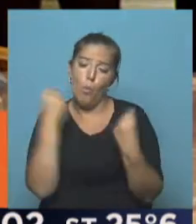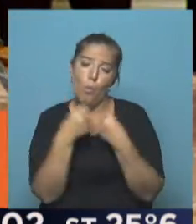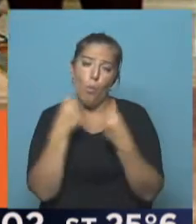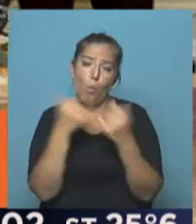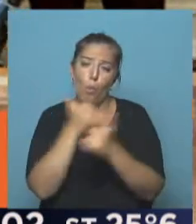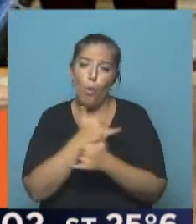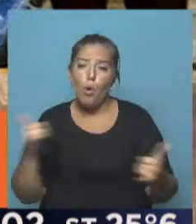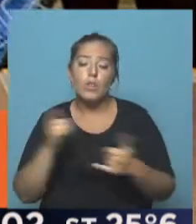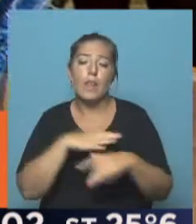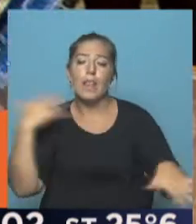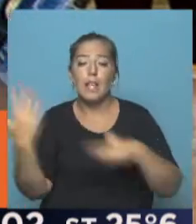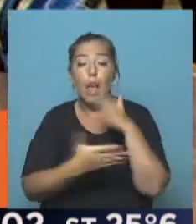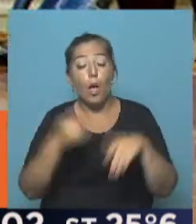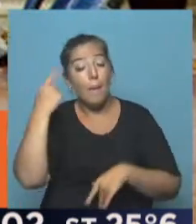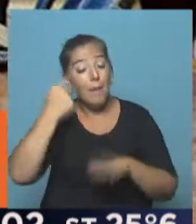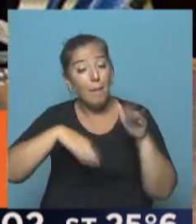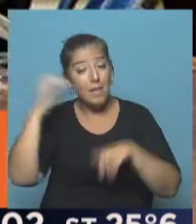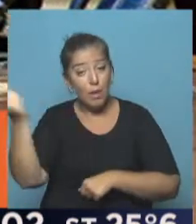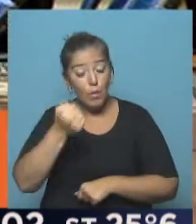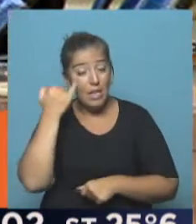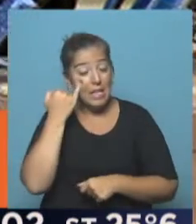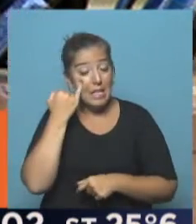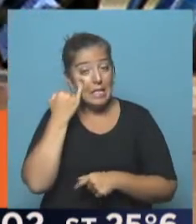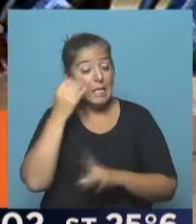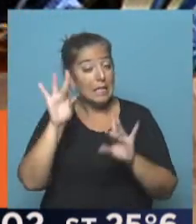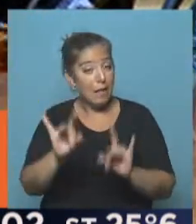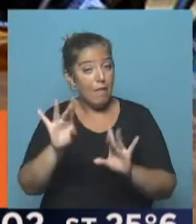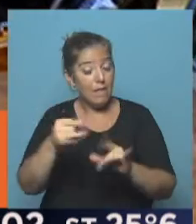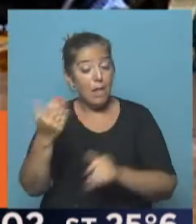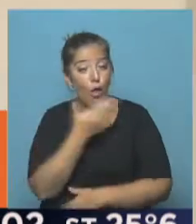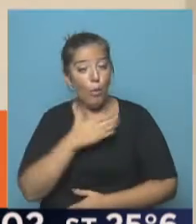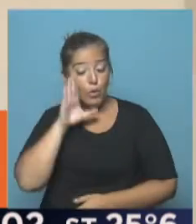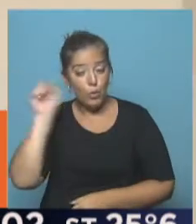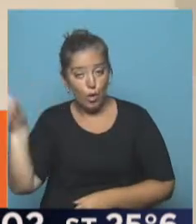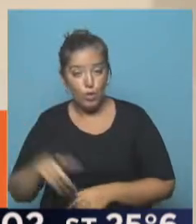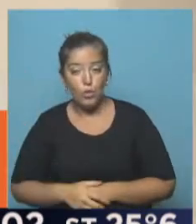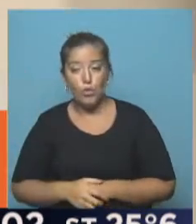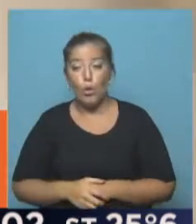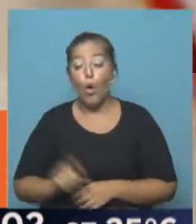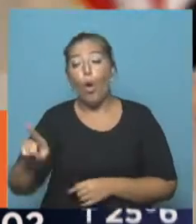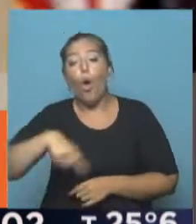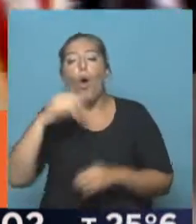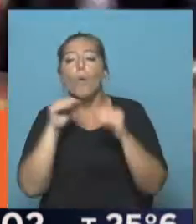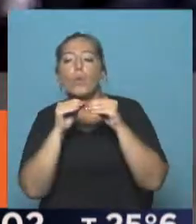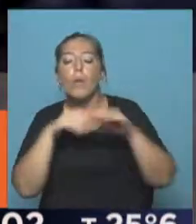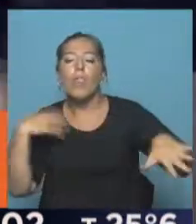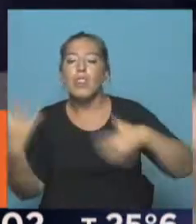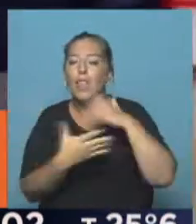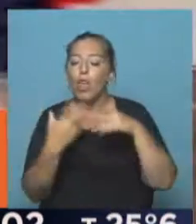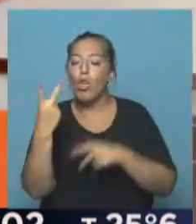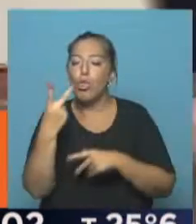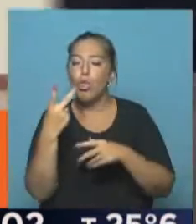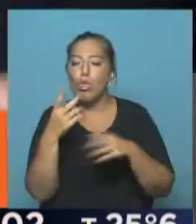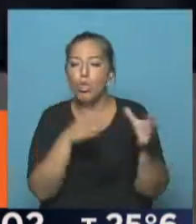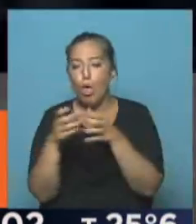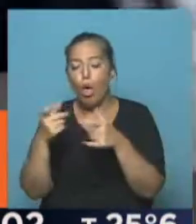esta instancia que muchos consideran la más importante y sensible del gobierno estadounidense. Otro de los motivos de escándalo bipartidario es